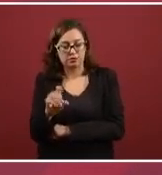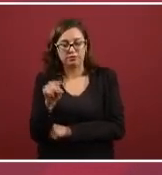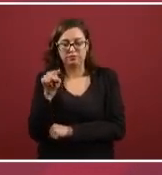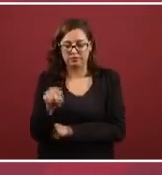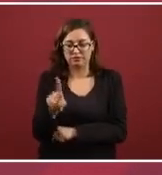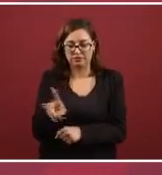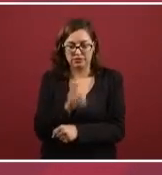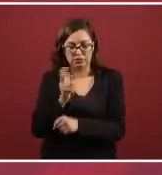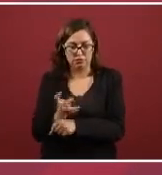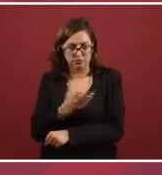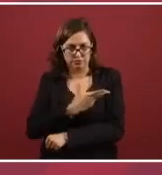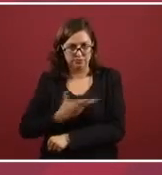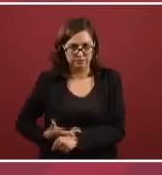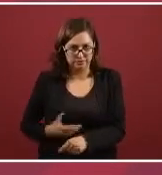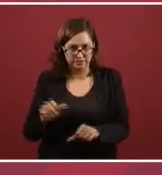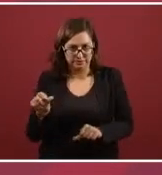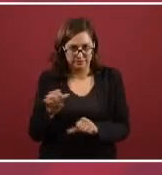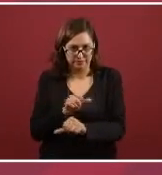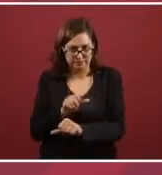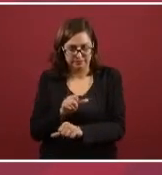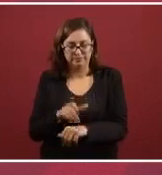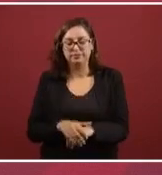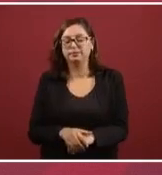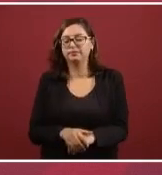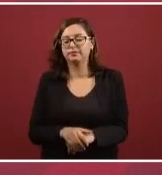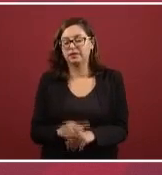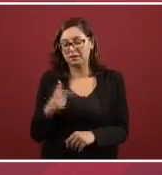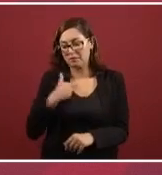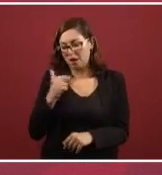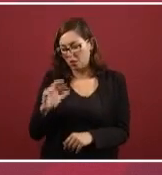Y si mal no recuerdo, el